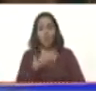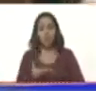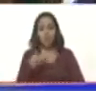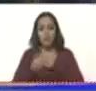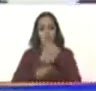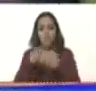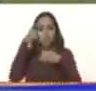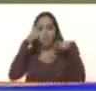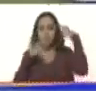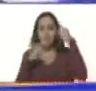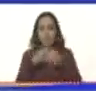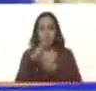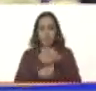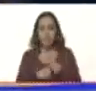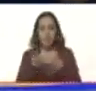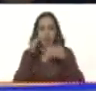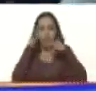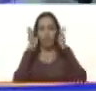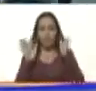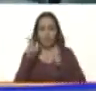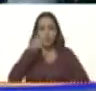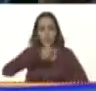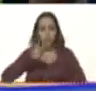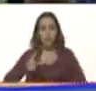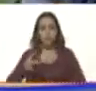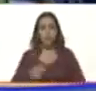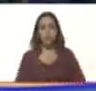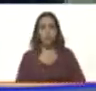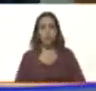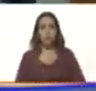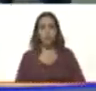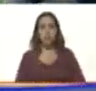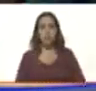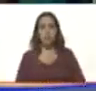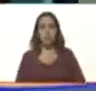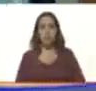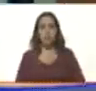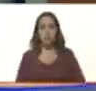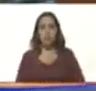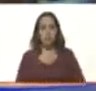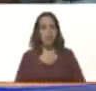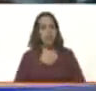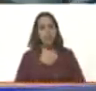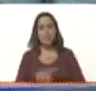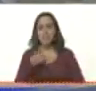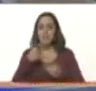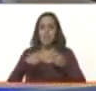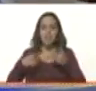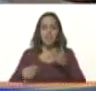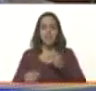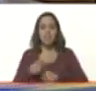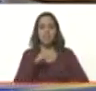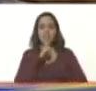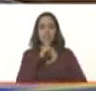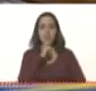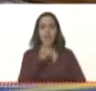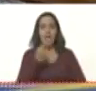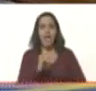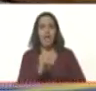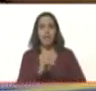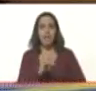dedicó a prestarle atención a las personas que por condiciones se encontraban con cualquiera de